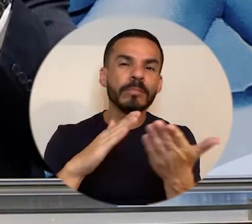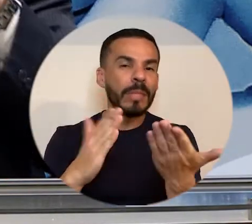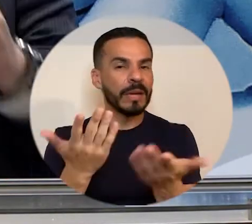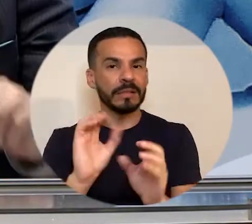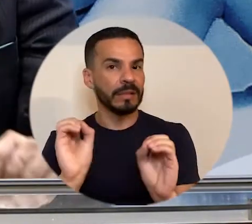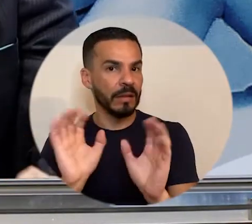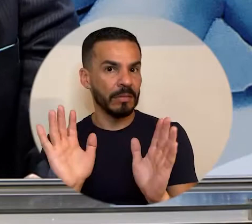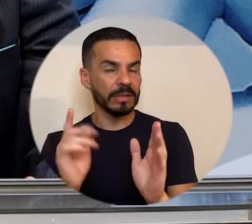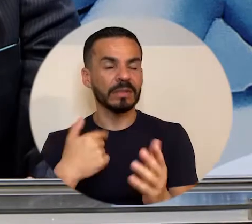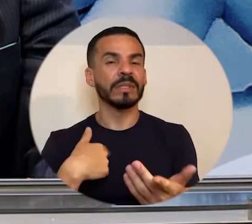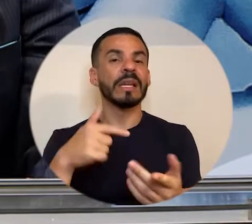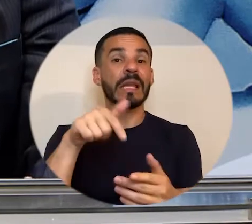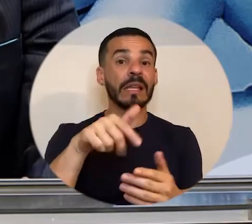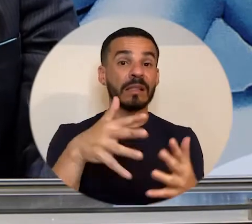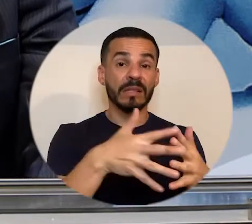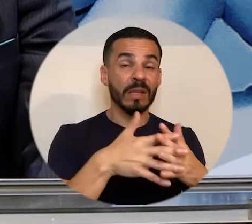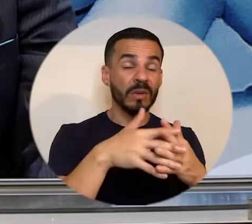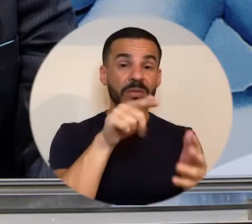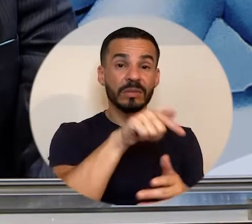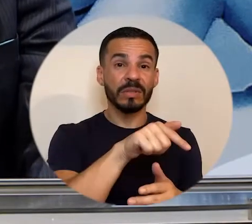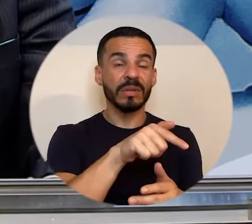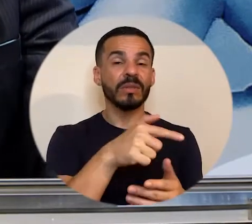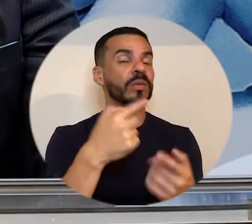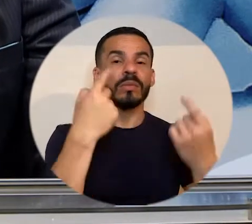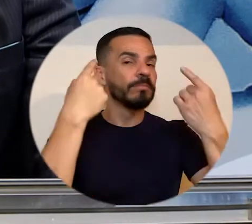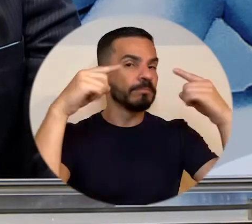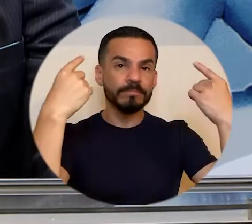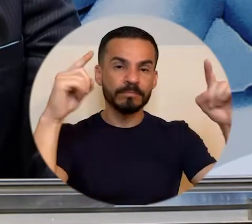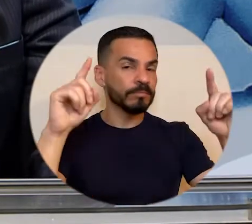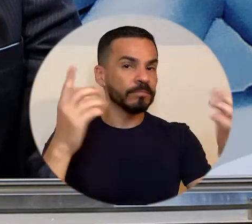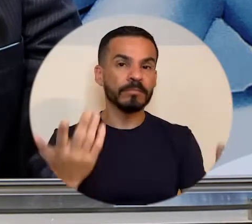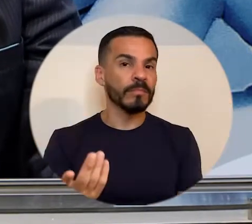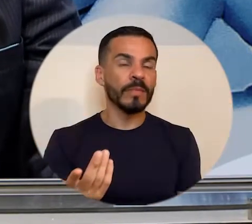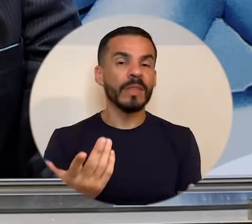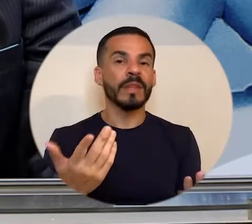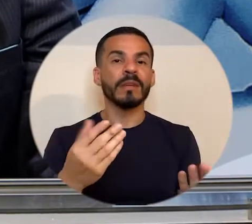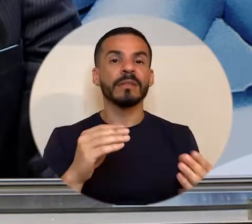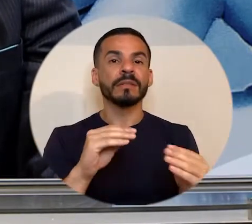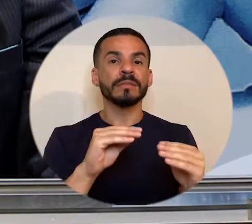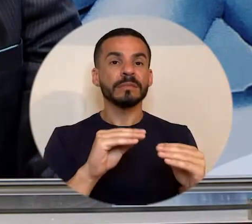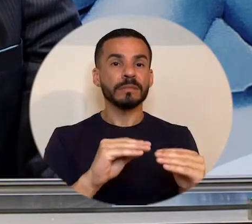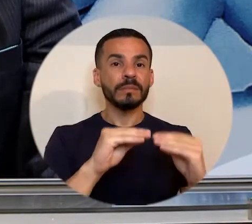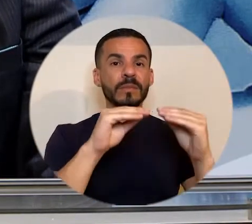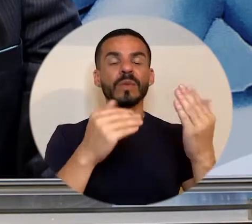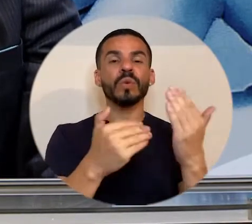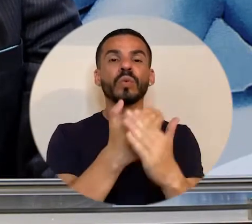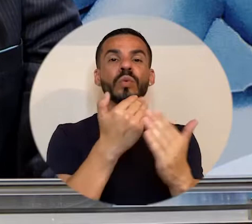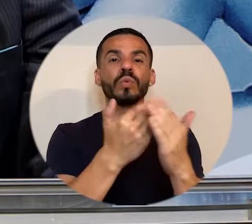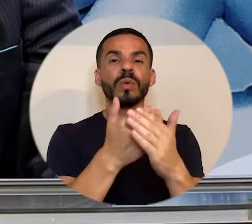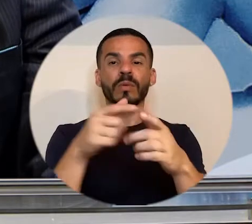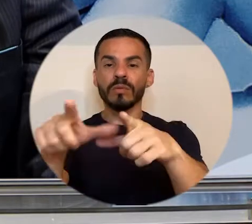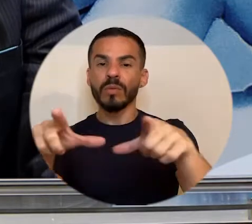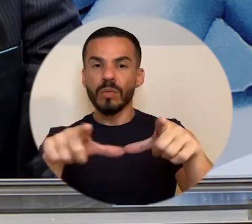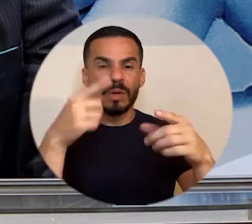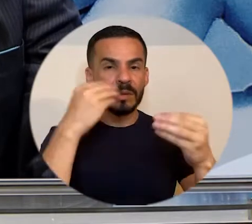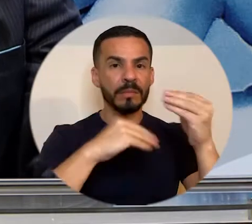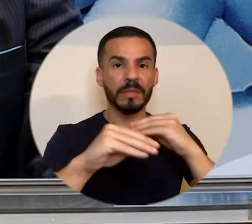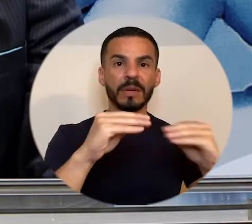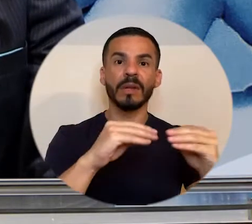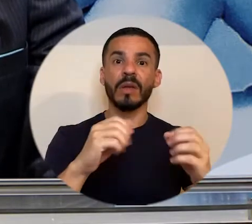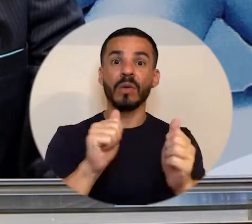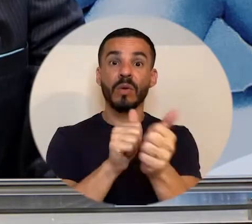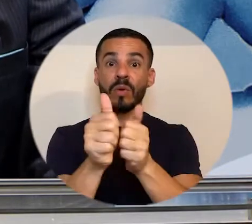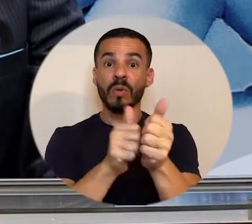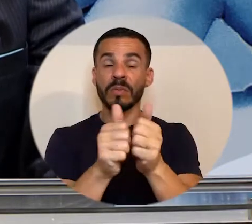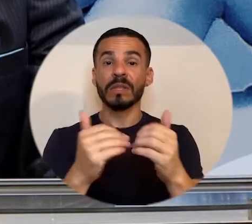medias. Y para cerrar esto, diríamos que Estados Unidos no ha logrado situar nuevos nichos de mercados.